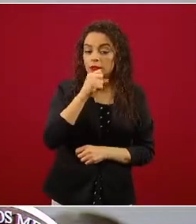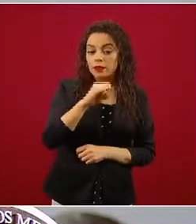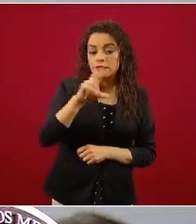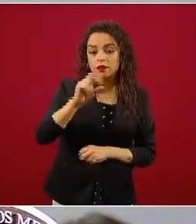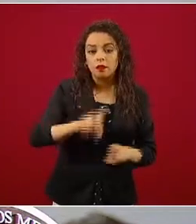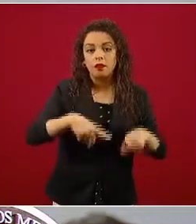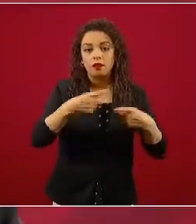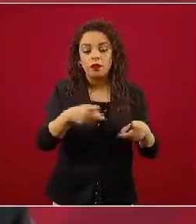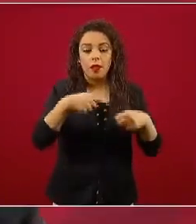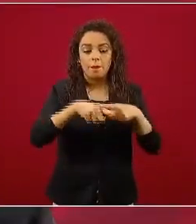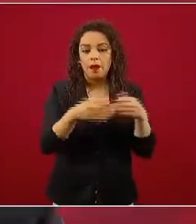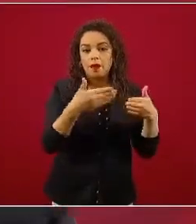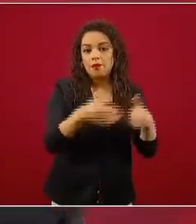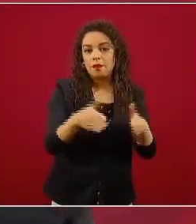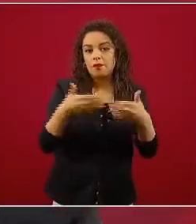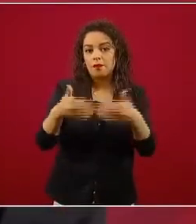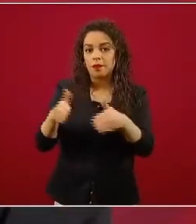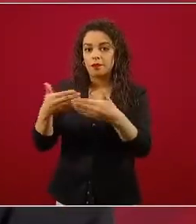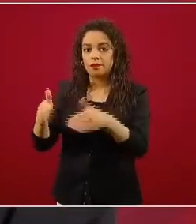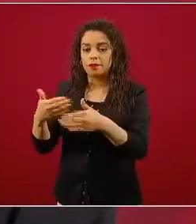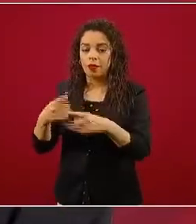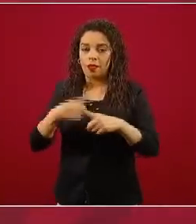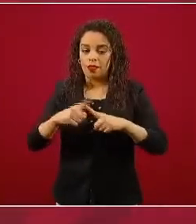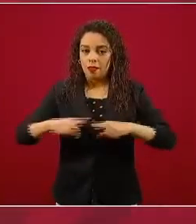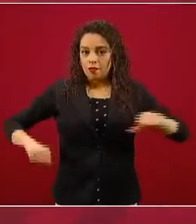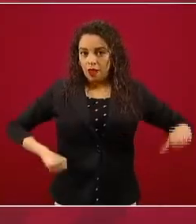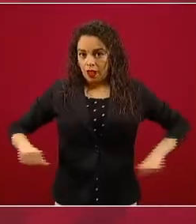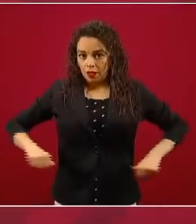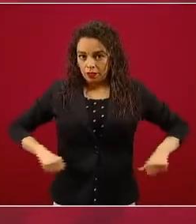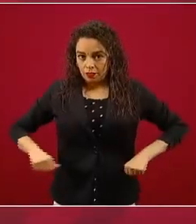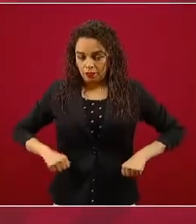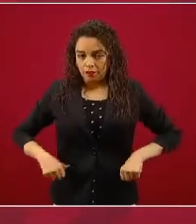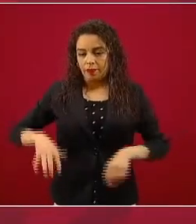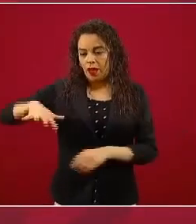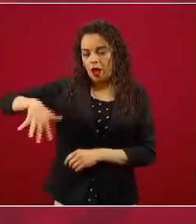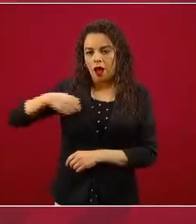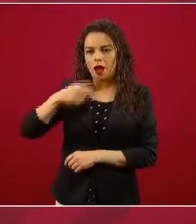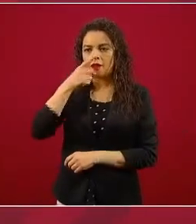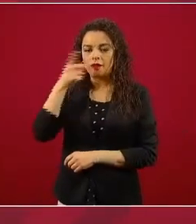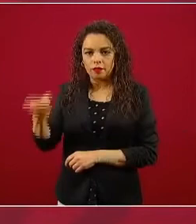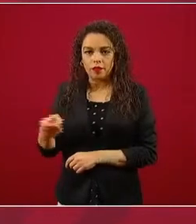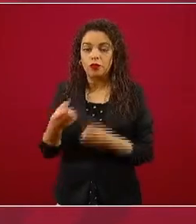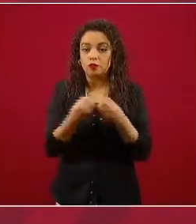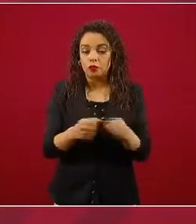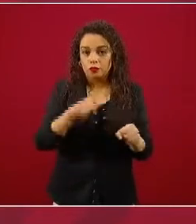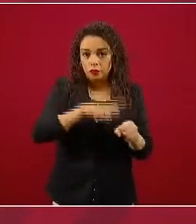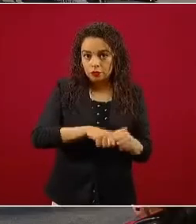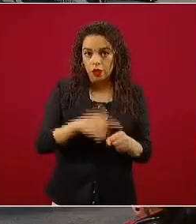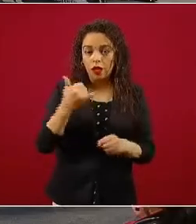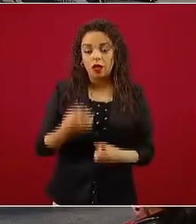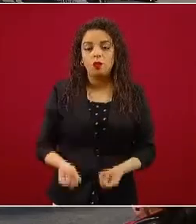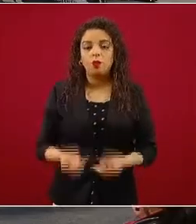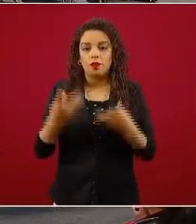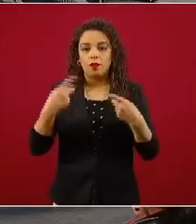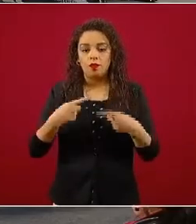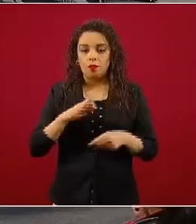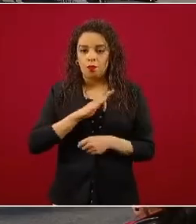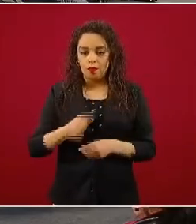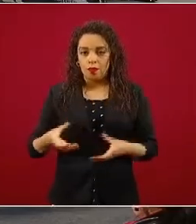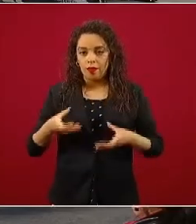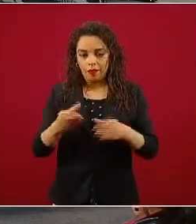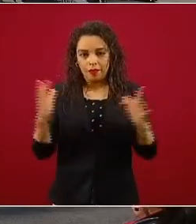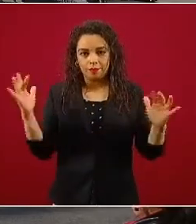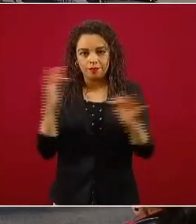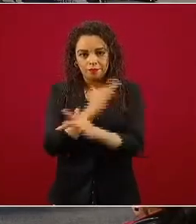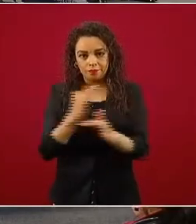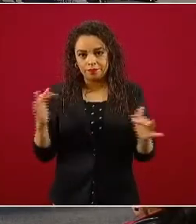los criterios que he mencionado de valor social y de cantidad de personas en la vía pública. Y un último elemento